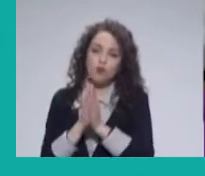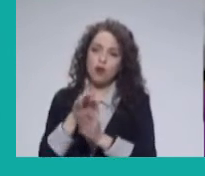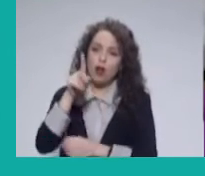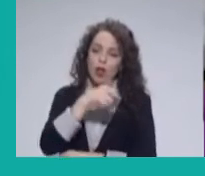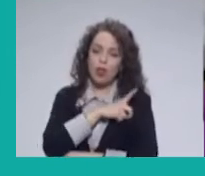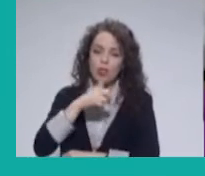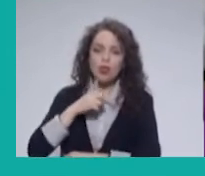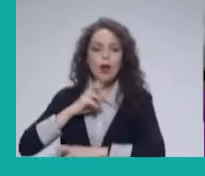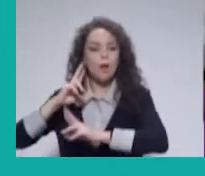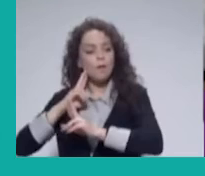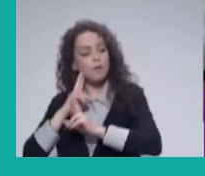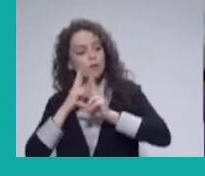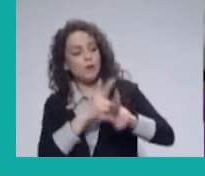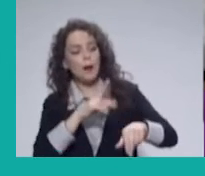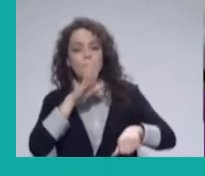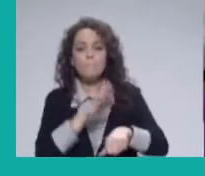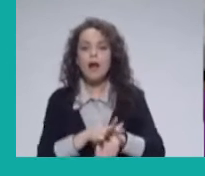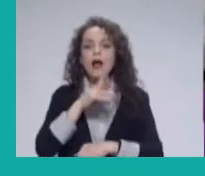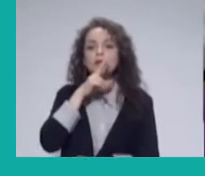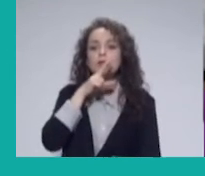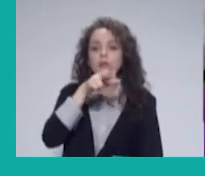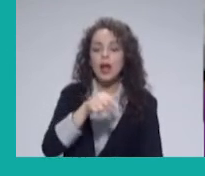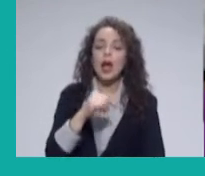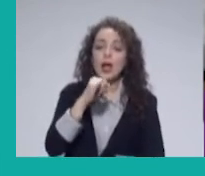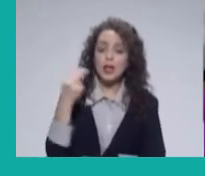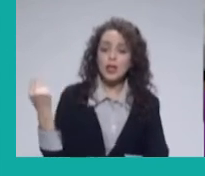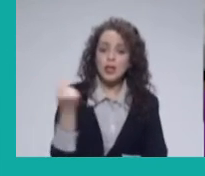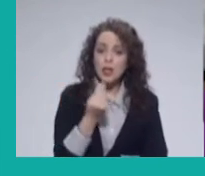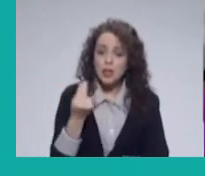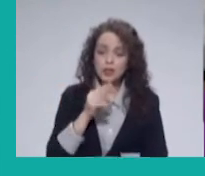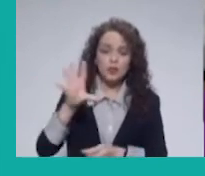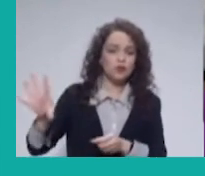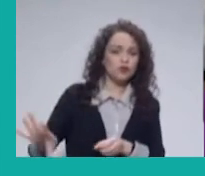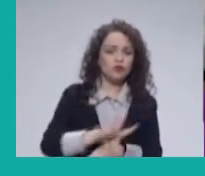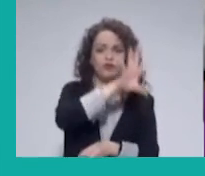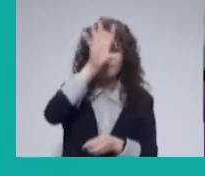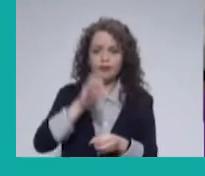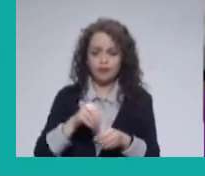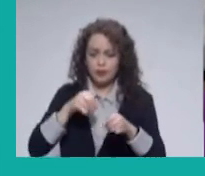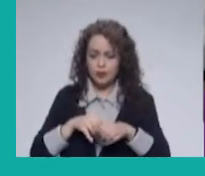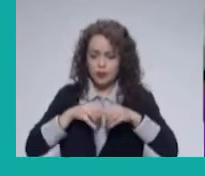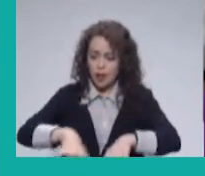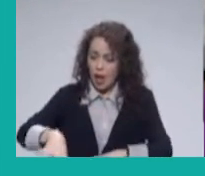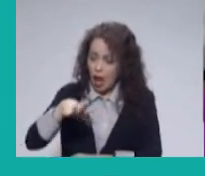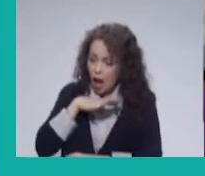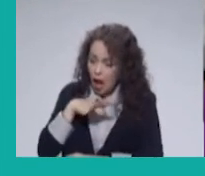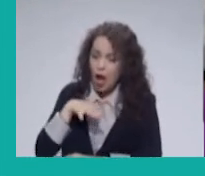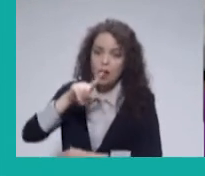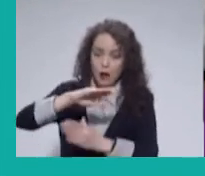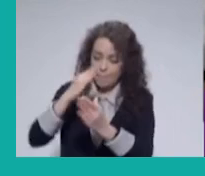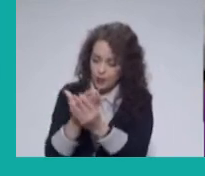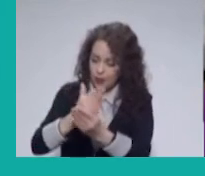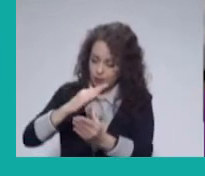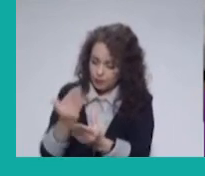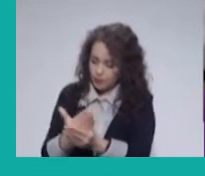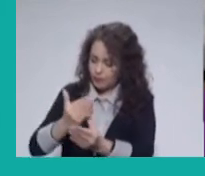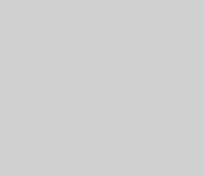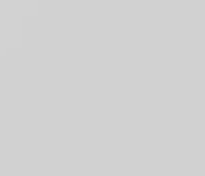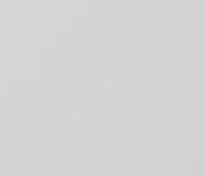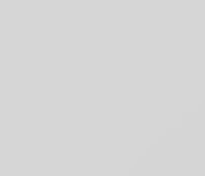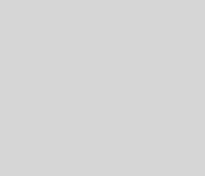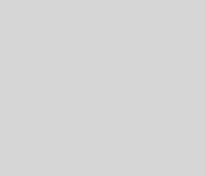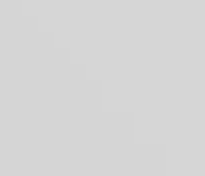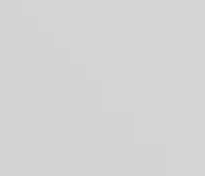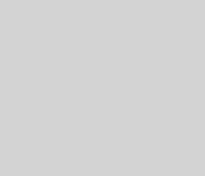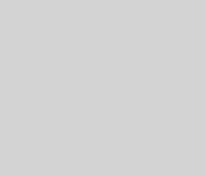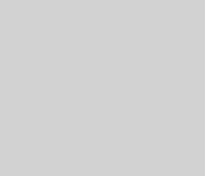respuesta y que naturalmente incorpore en ella todo cuanto exista y que se le pueda entregar al solicitante.